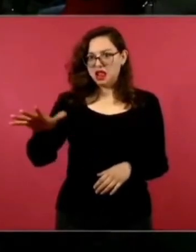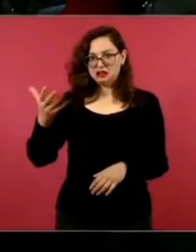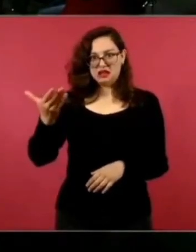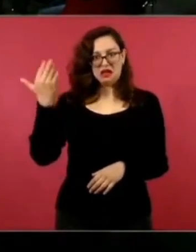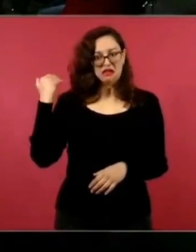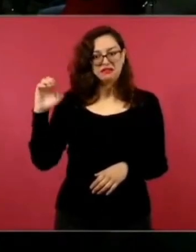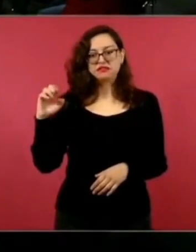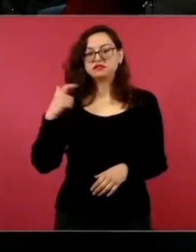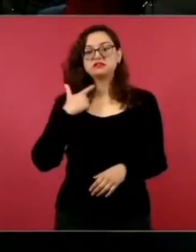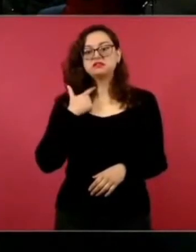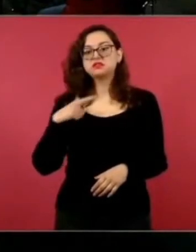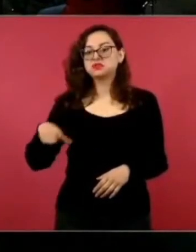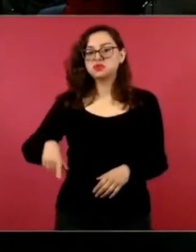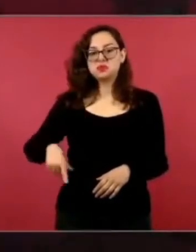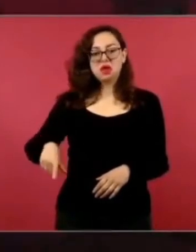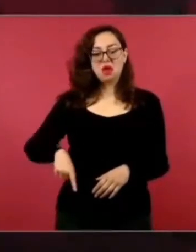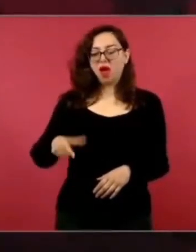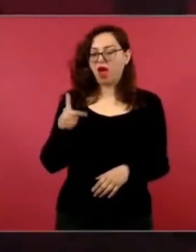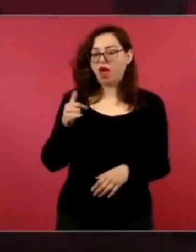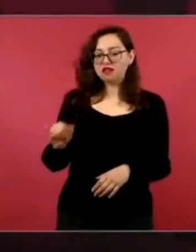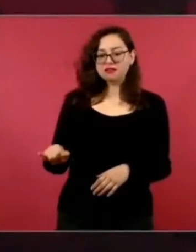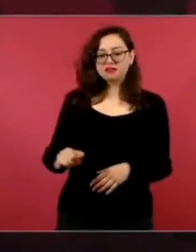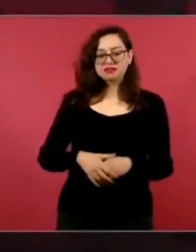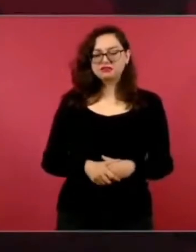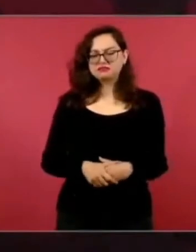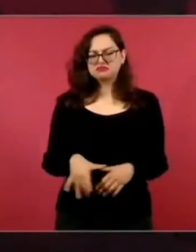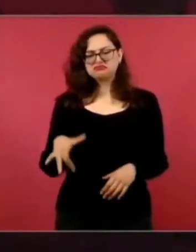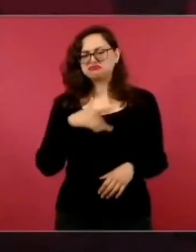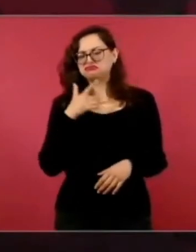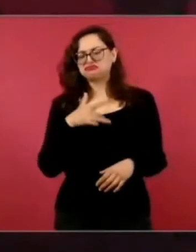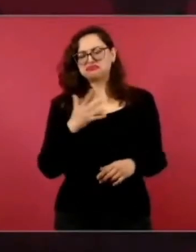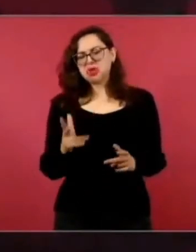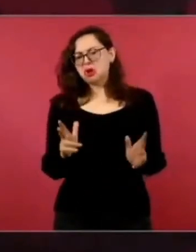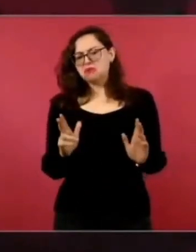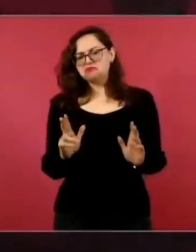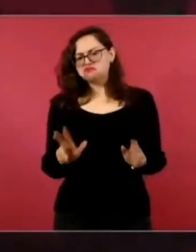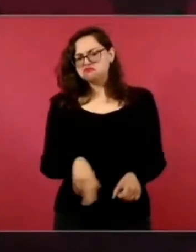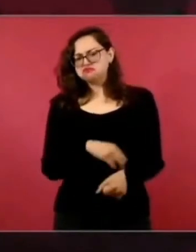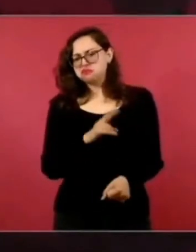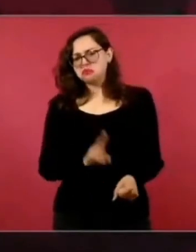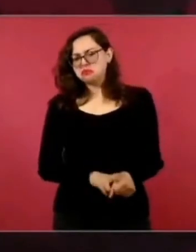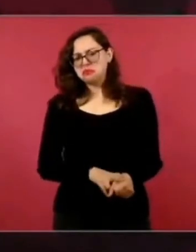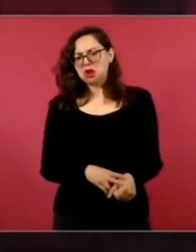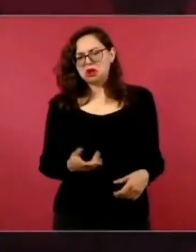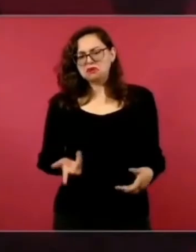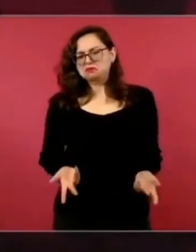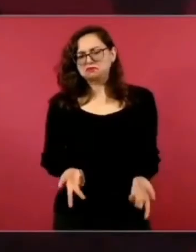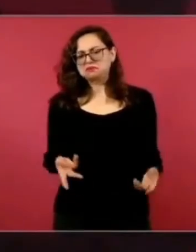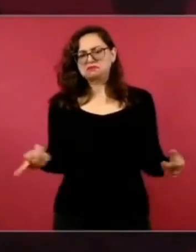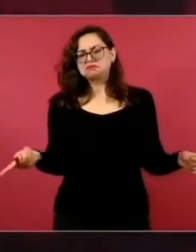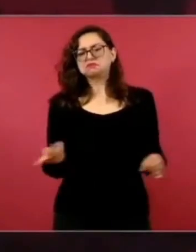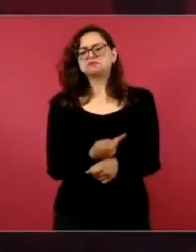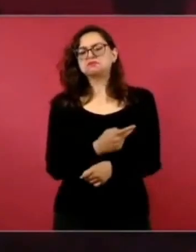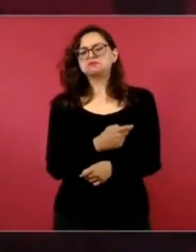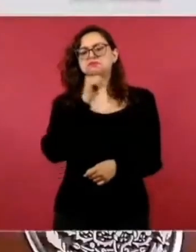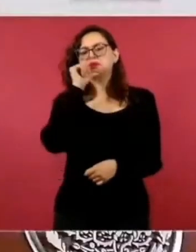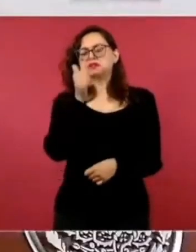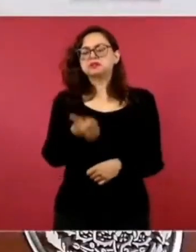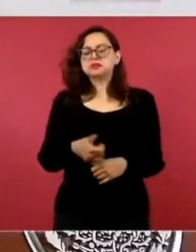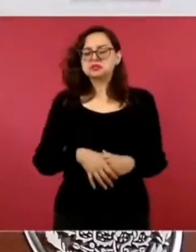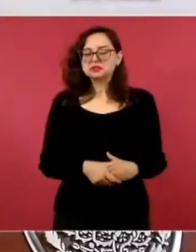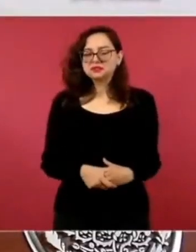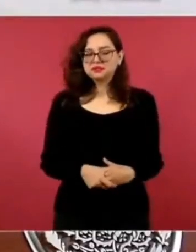y se pensaba que era algo normal. No voy a dejar de decir lo